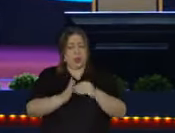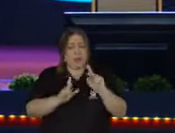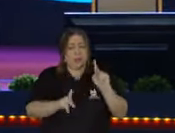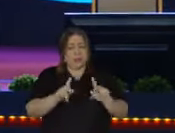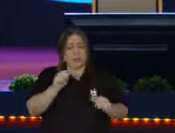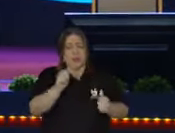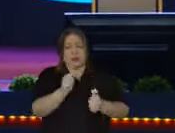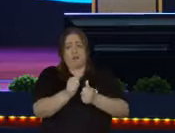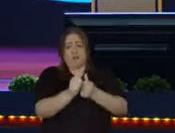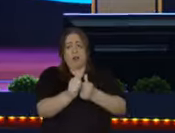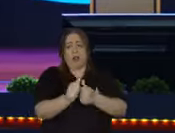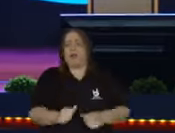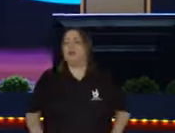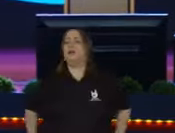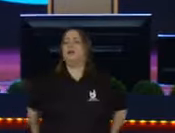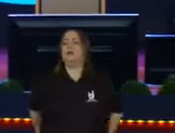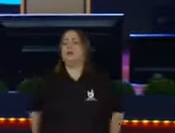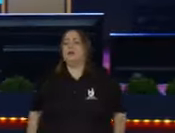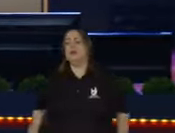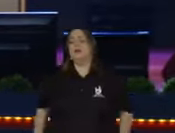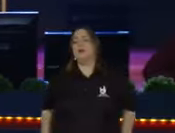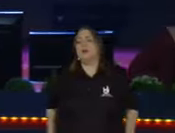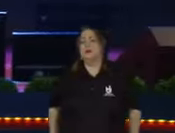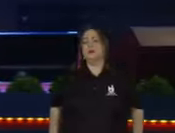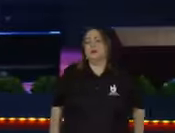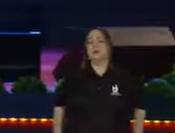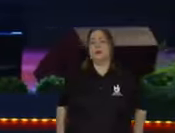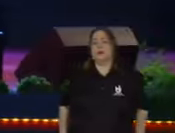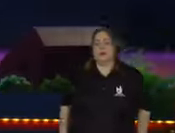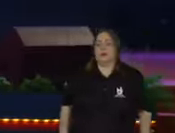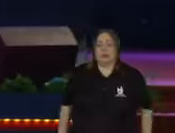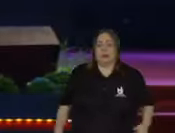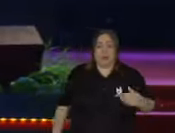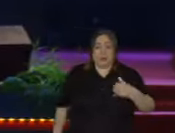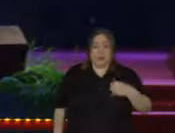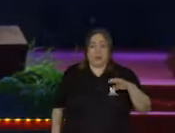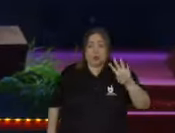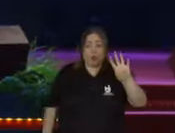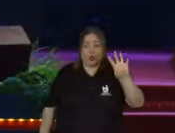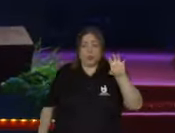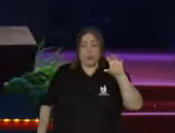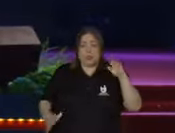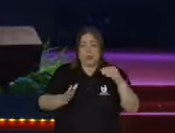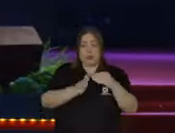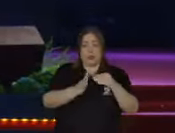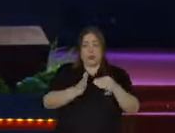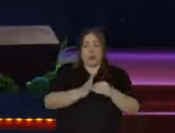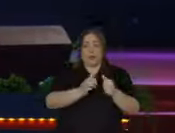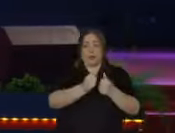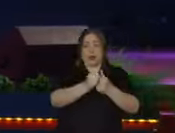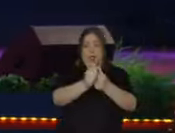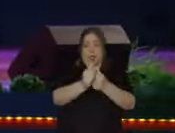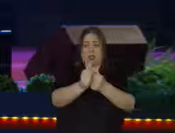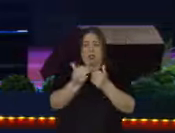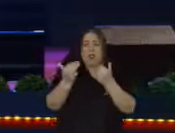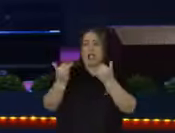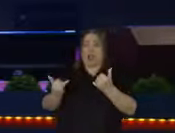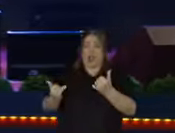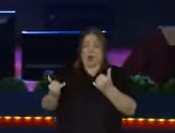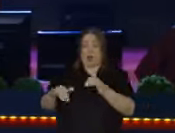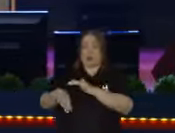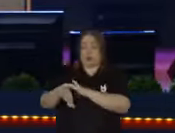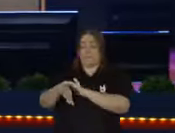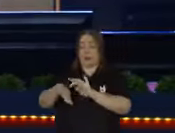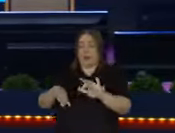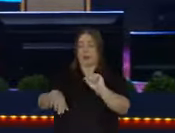tanta población en aquel tiempo. Tenemos 400 millones de seguidores. Justo ahora que nos dieron espacio en la televisión.